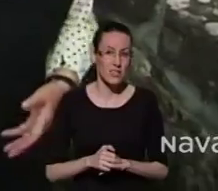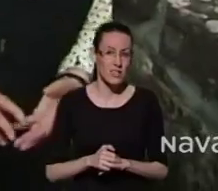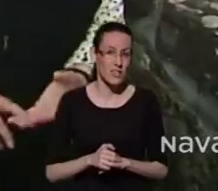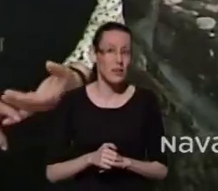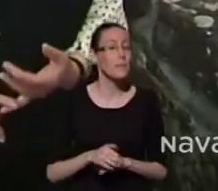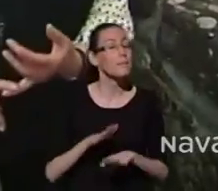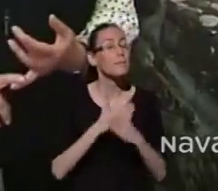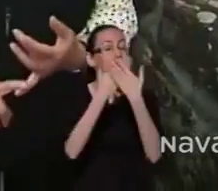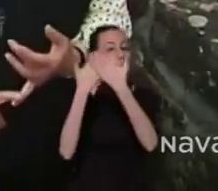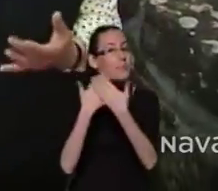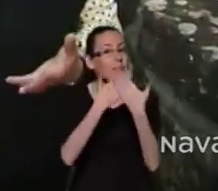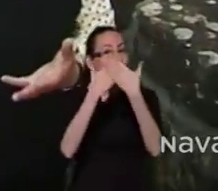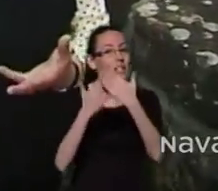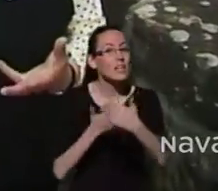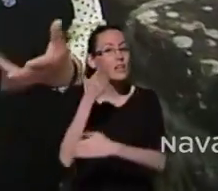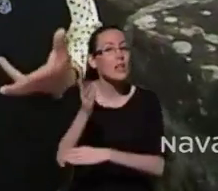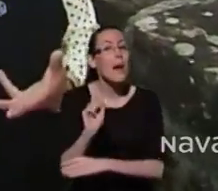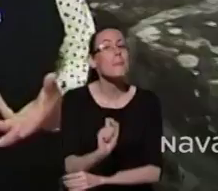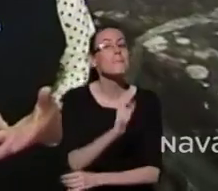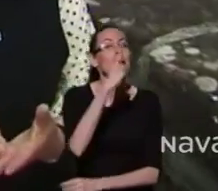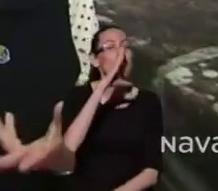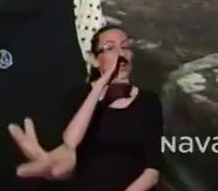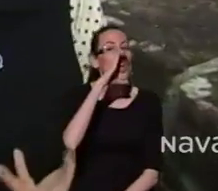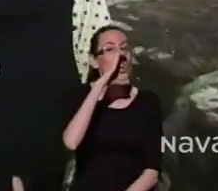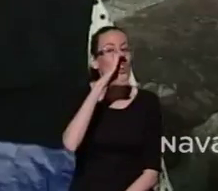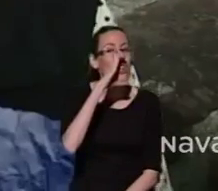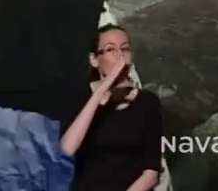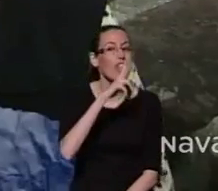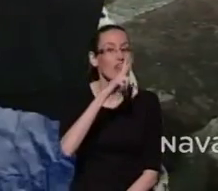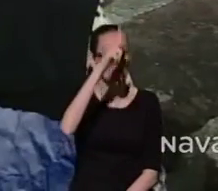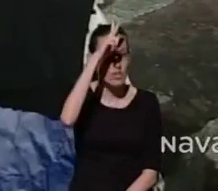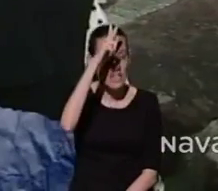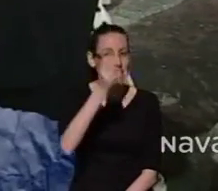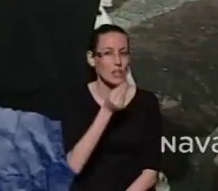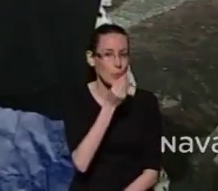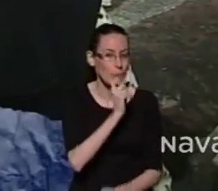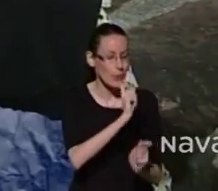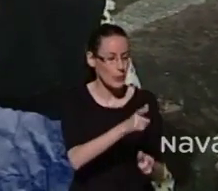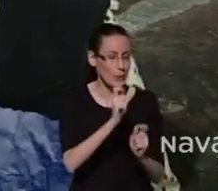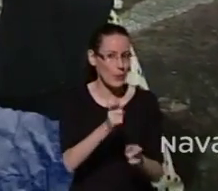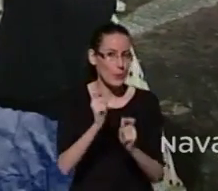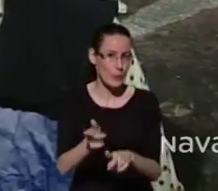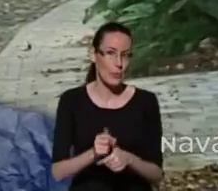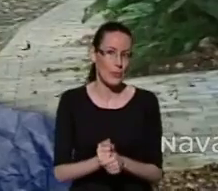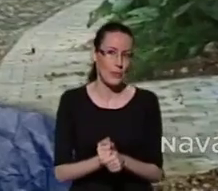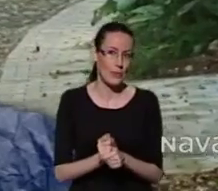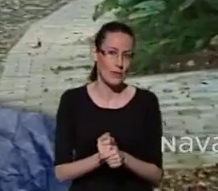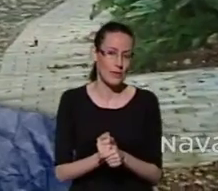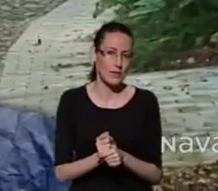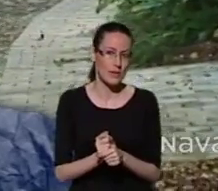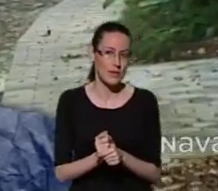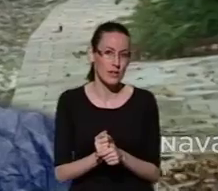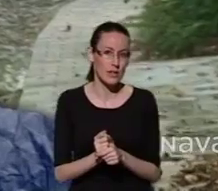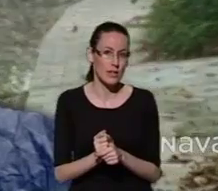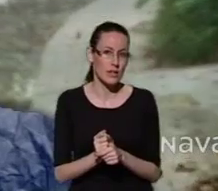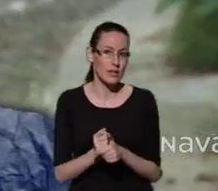escuela teníamos que dar de comer a los cerdos, a las gallinas. Todos los días nos mandaba a la escuela mi madre, eso sí. Vivíamos